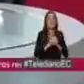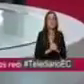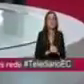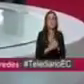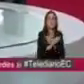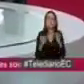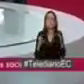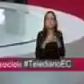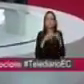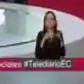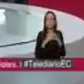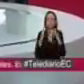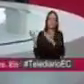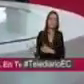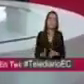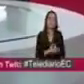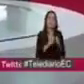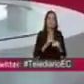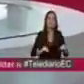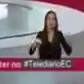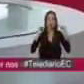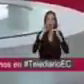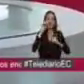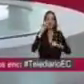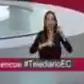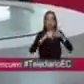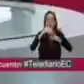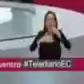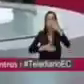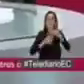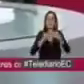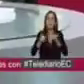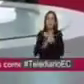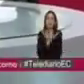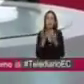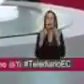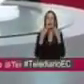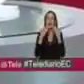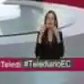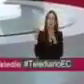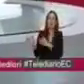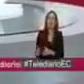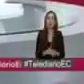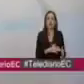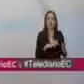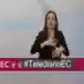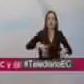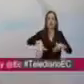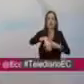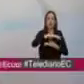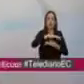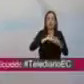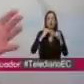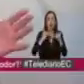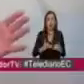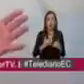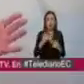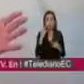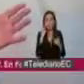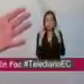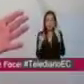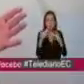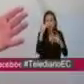las vías que si bien a más aéreas se vacían algo de camas digamos es un tema dinámico que hemos ido entendiendo que estamos viendo que el mayor